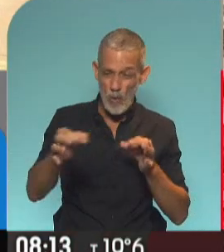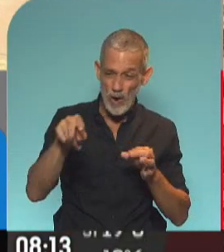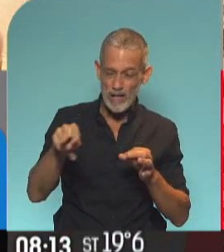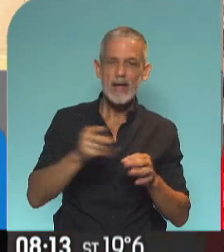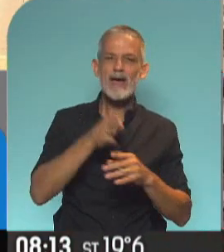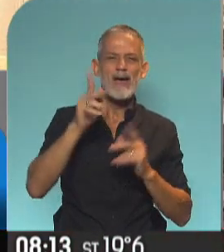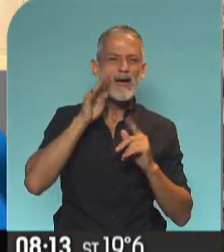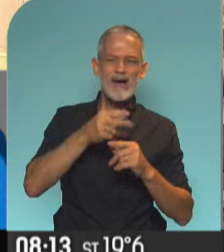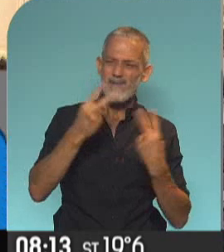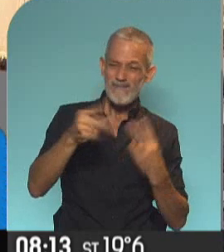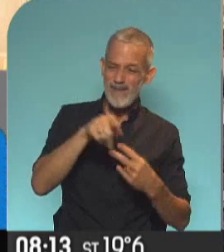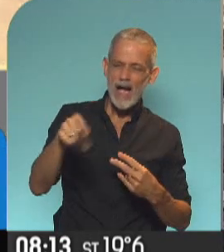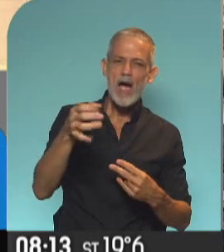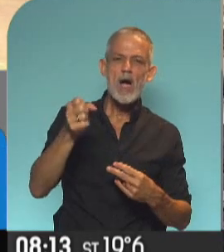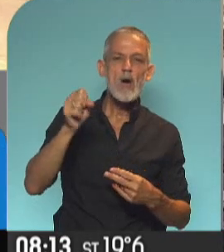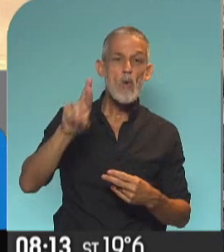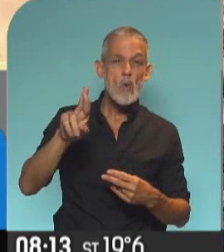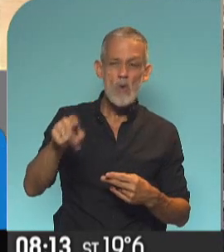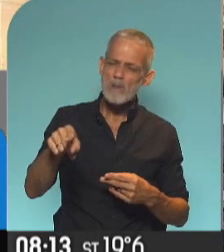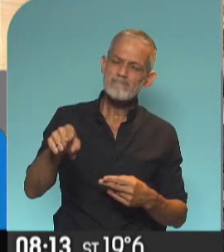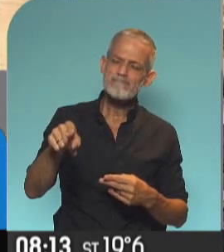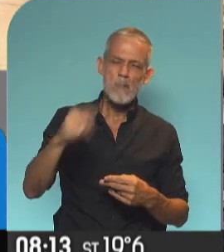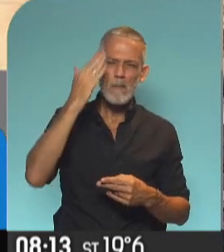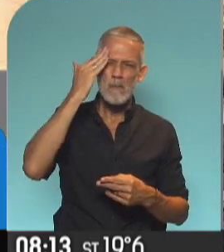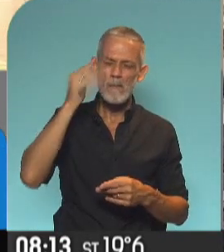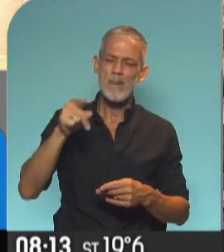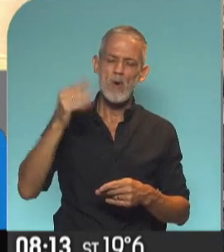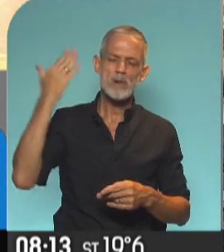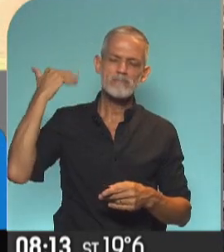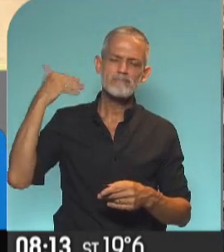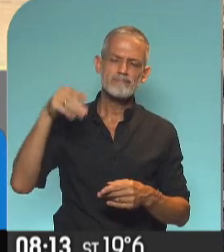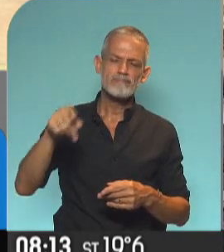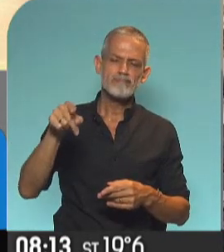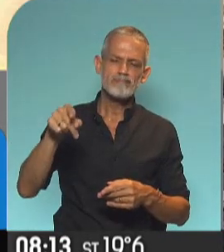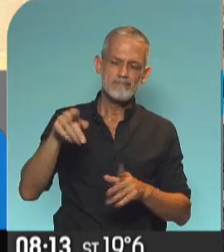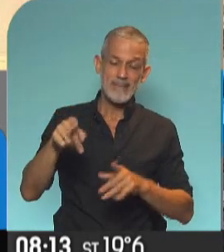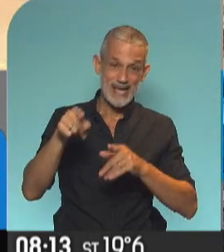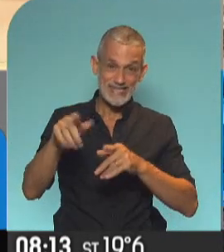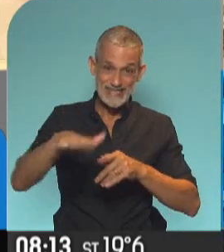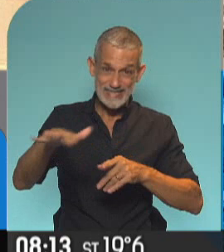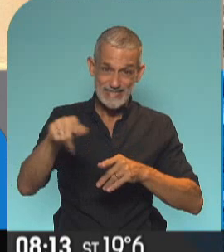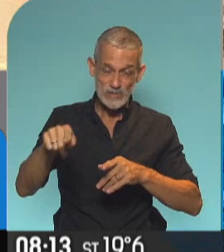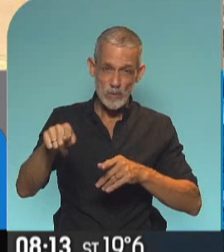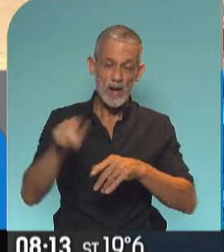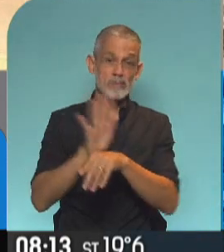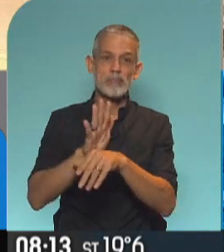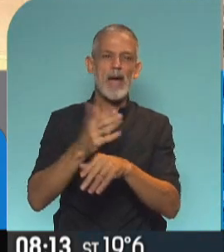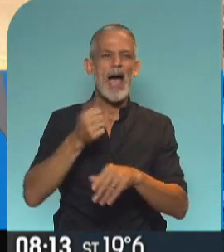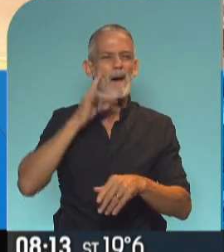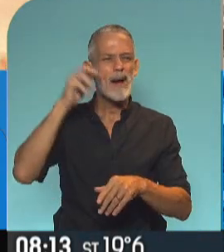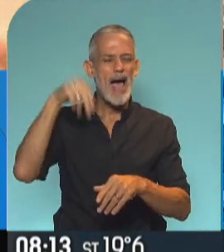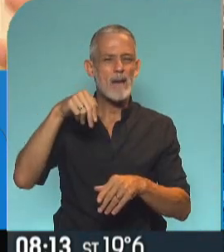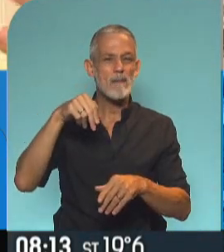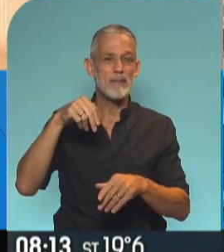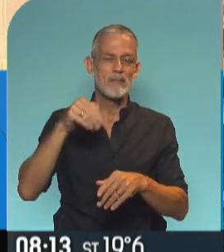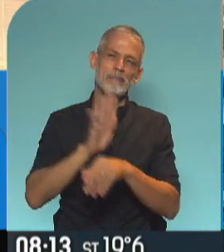parece que hace ahí un lugar de memoria muy importante y al mismo tiempo dice Abraham es el padre tanto